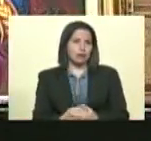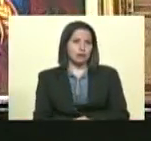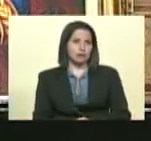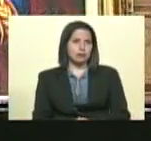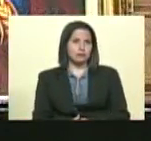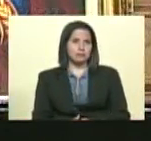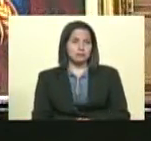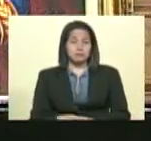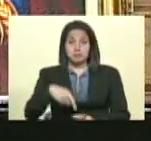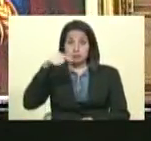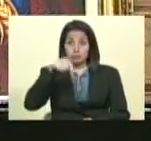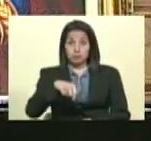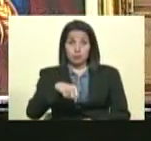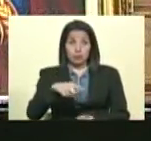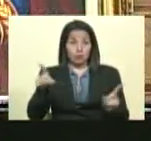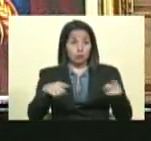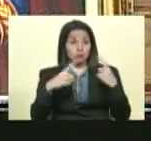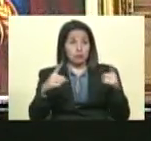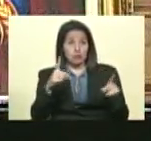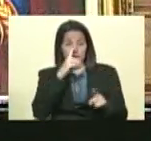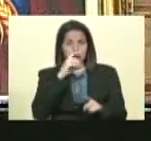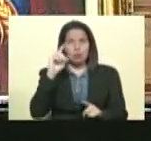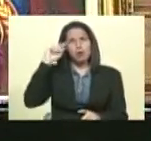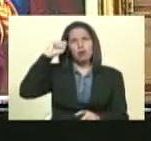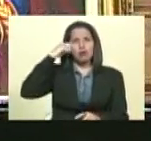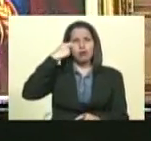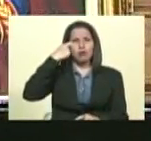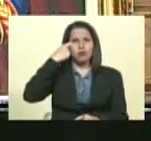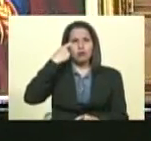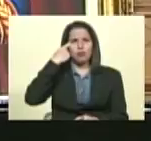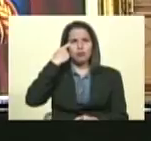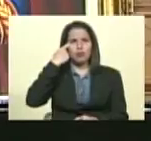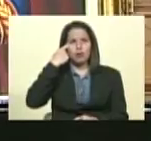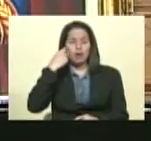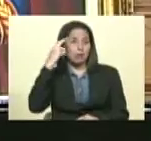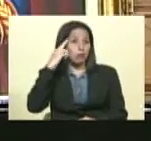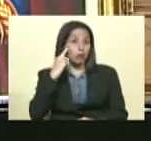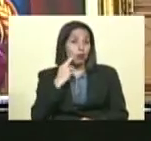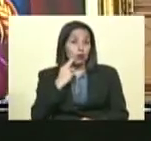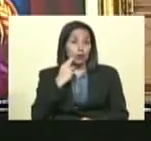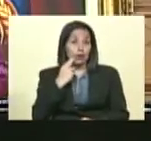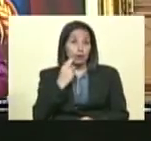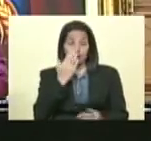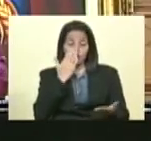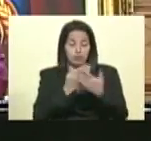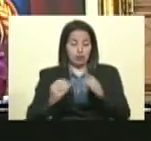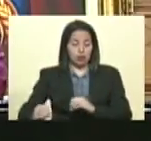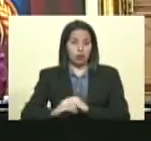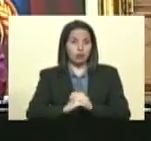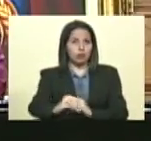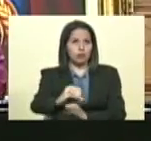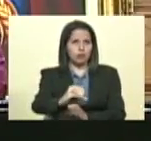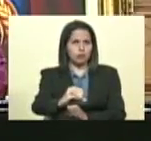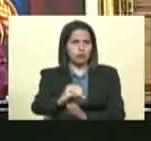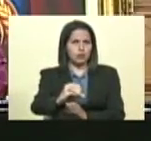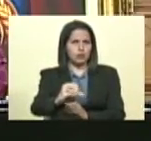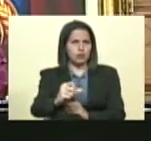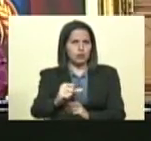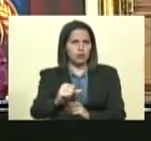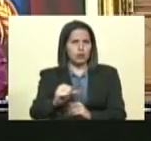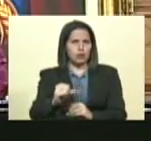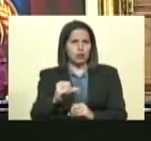Hoy se están cumpliendo, me acordó cuando estábamos en Ciudad Bolívar, allá frente al Orinoco. Ernesto